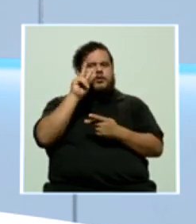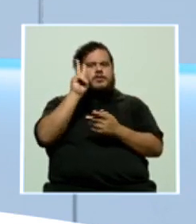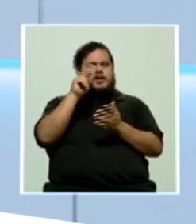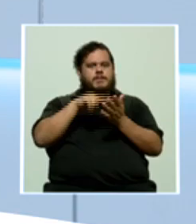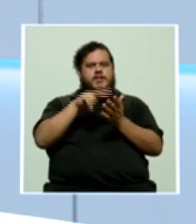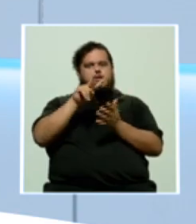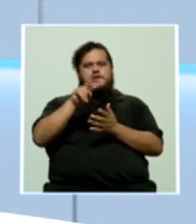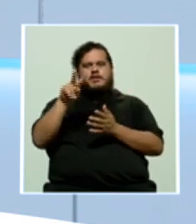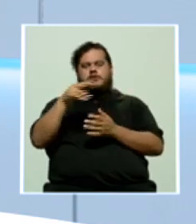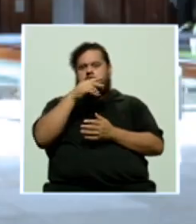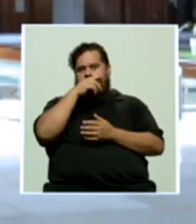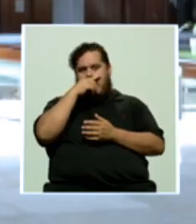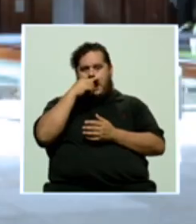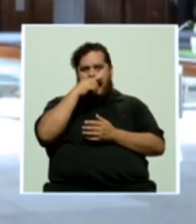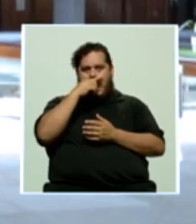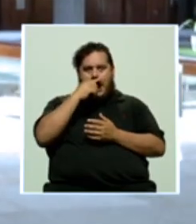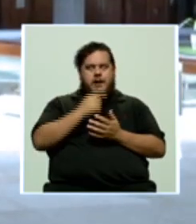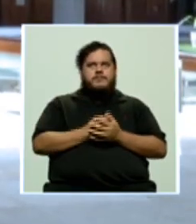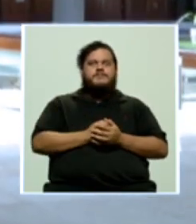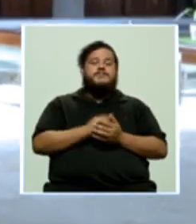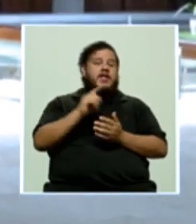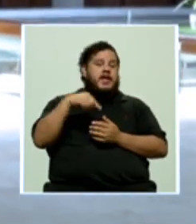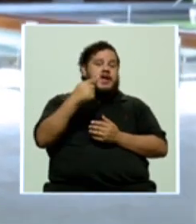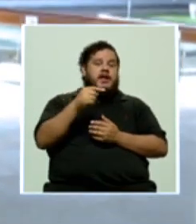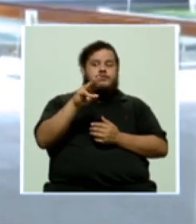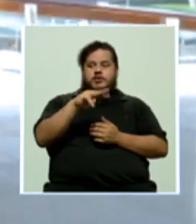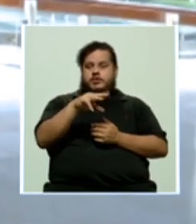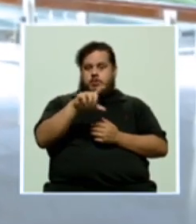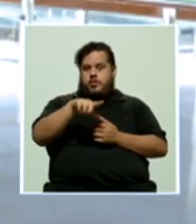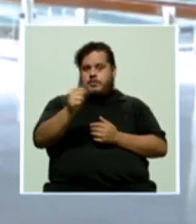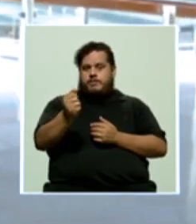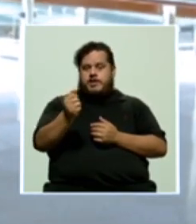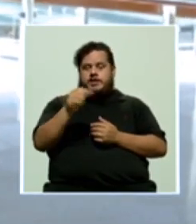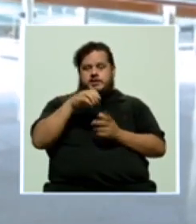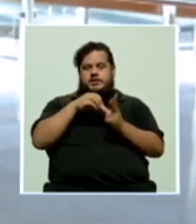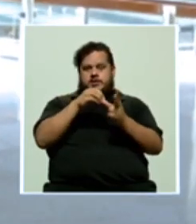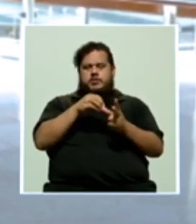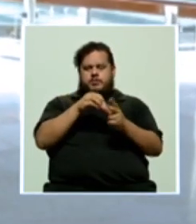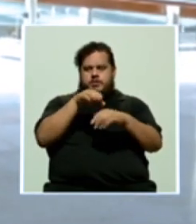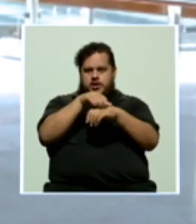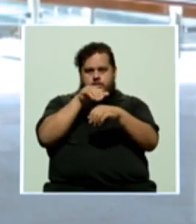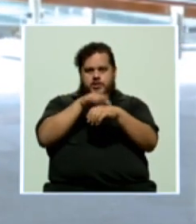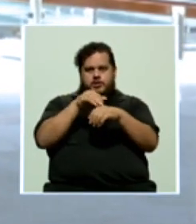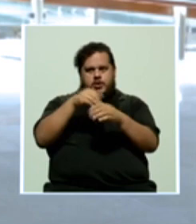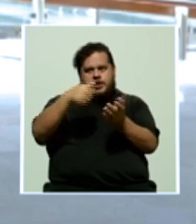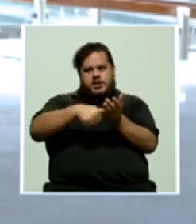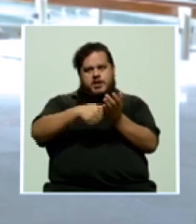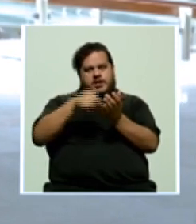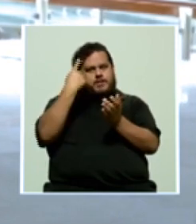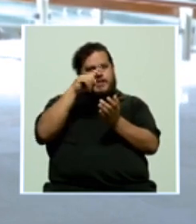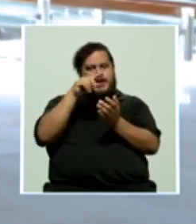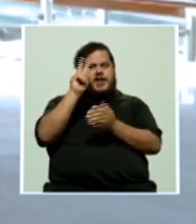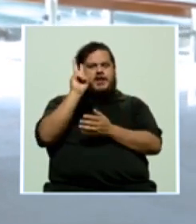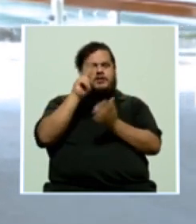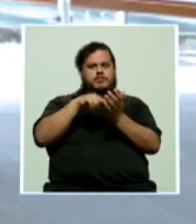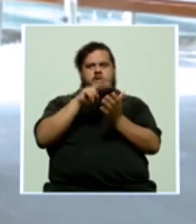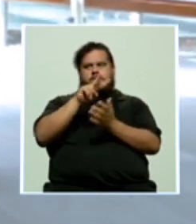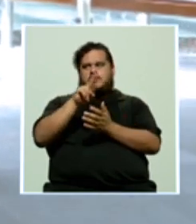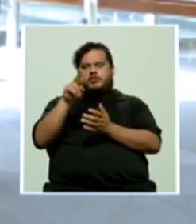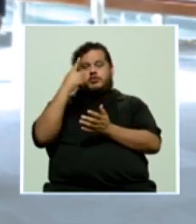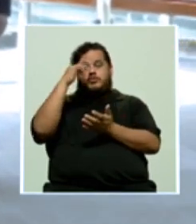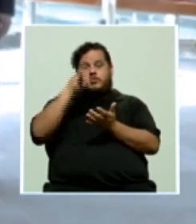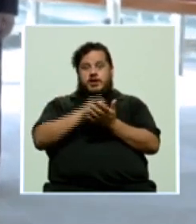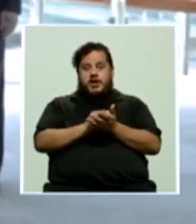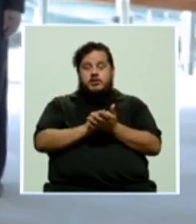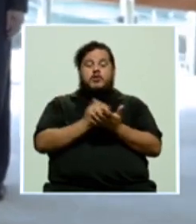2022. El próximo mes de octubre se hará la convocatoria de las elecciones para el 2022. Es por eso que en